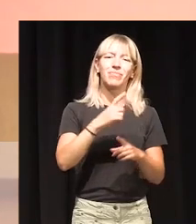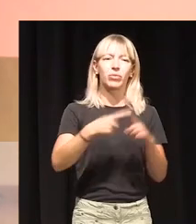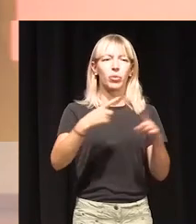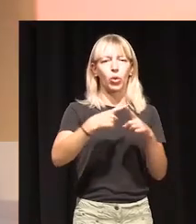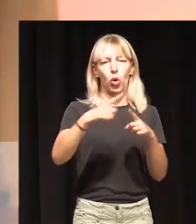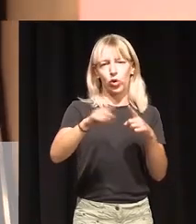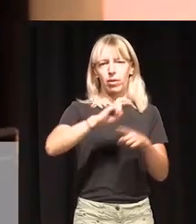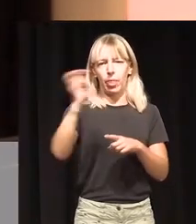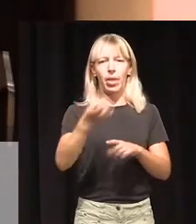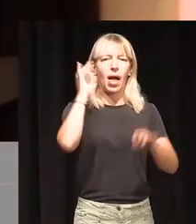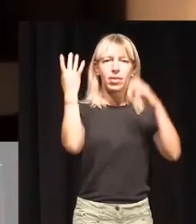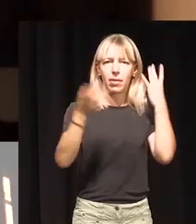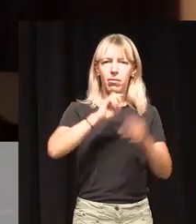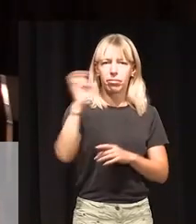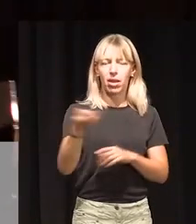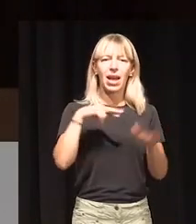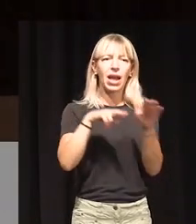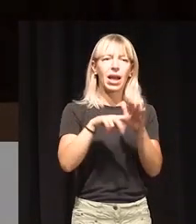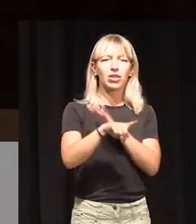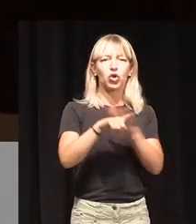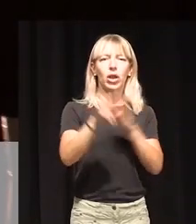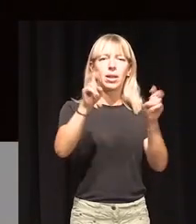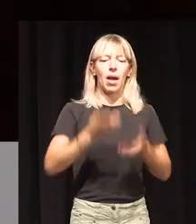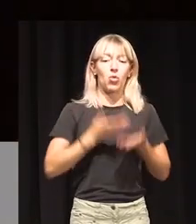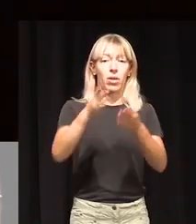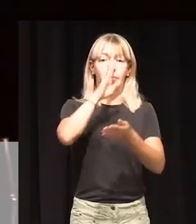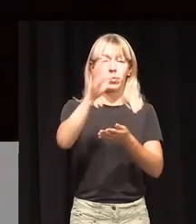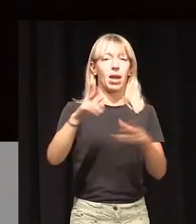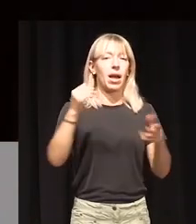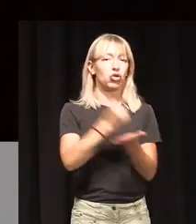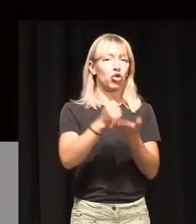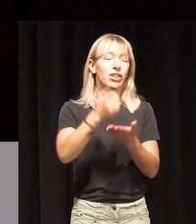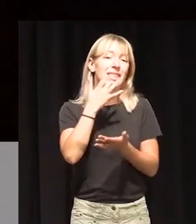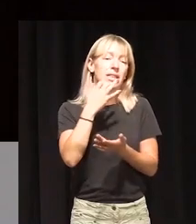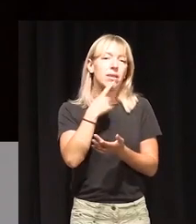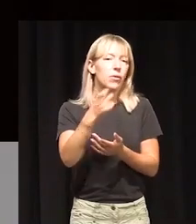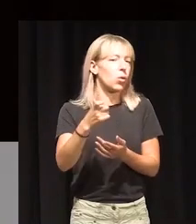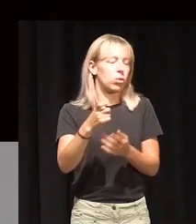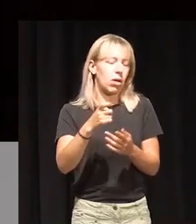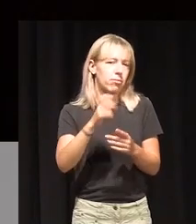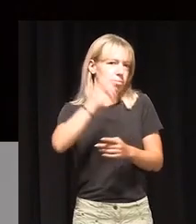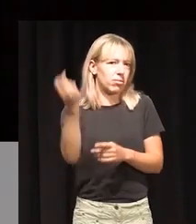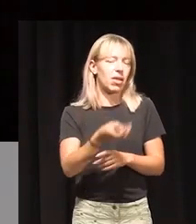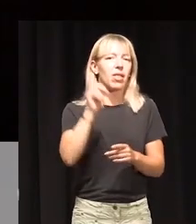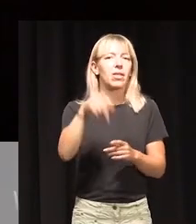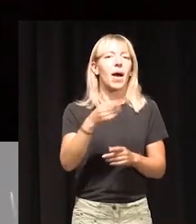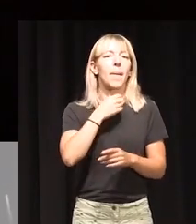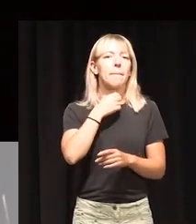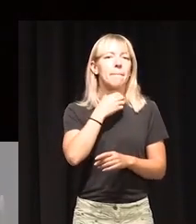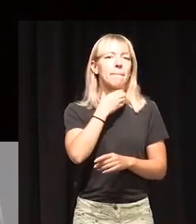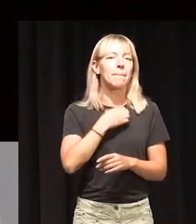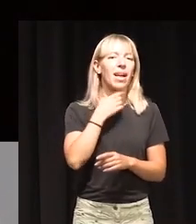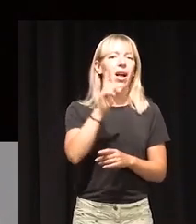cosas, entre otras actividades, gestiona ayudas directas a socios con dificultades de cualquier índole, concede becas,